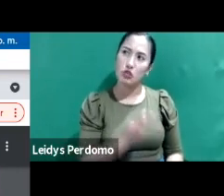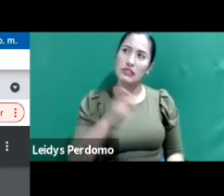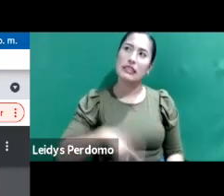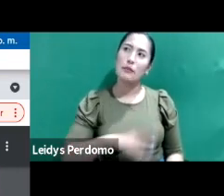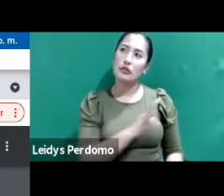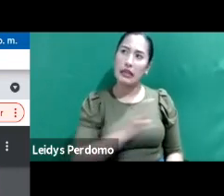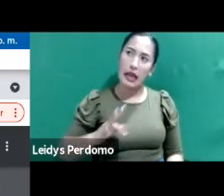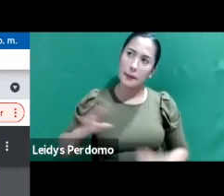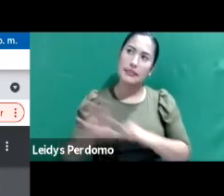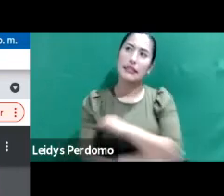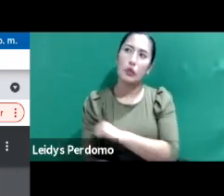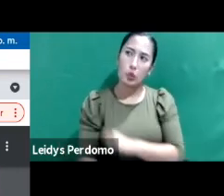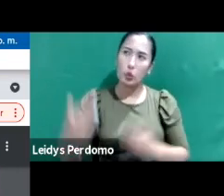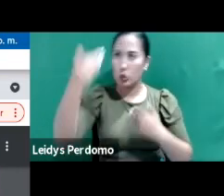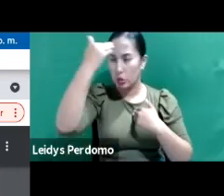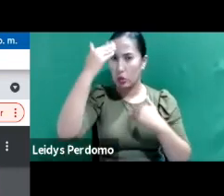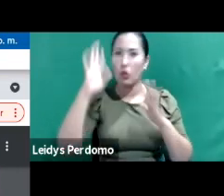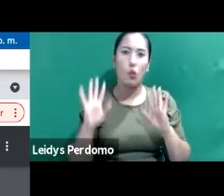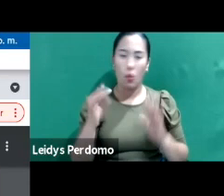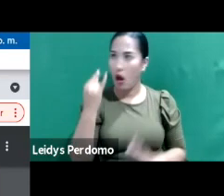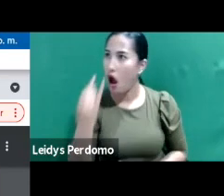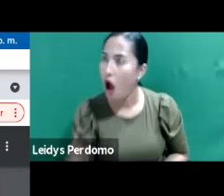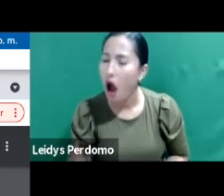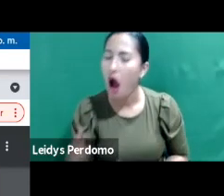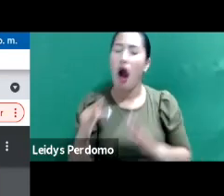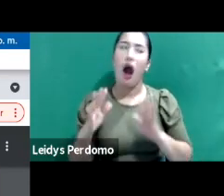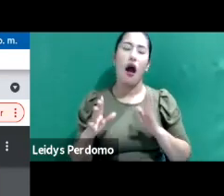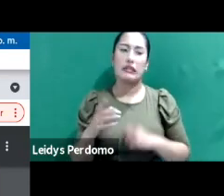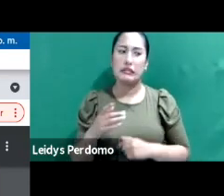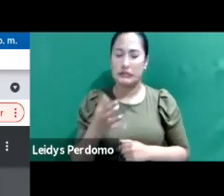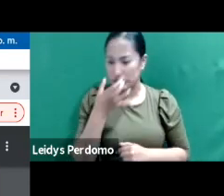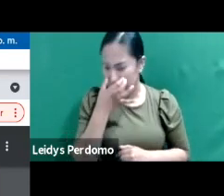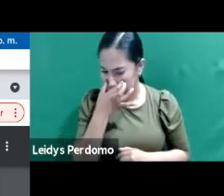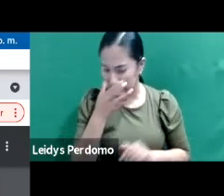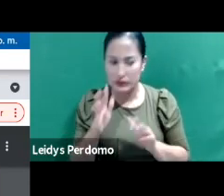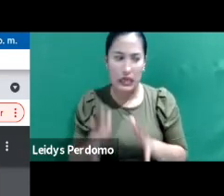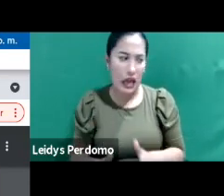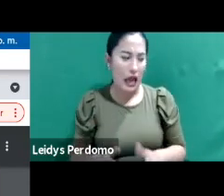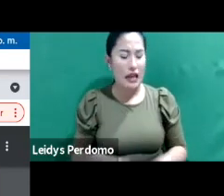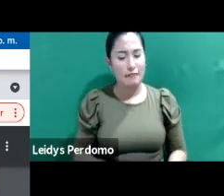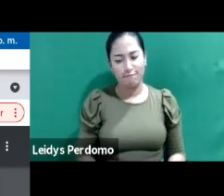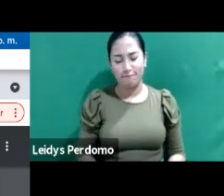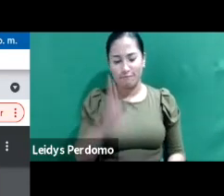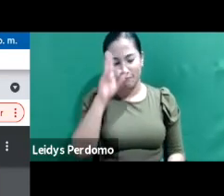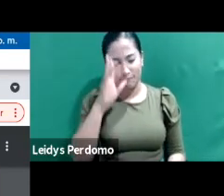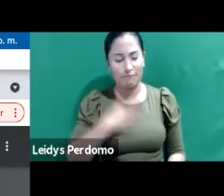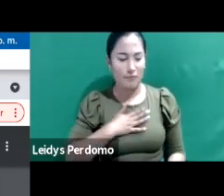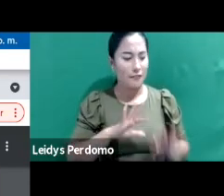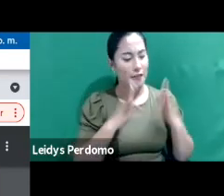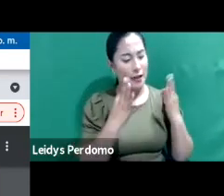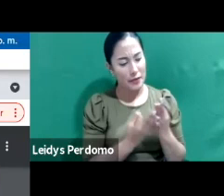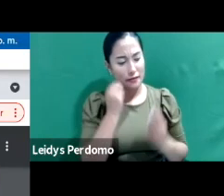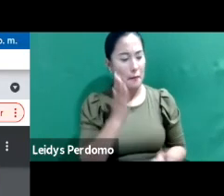algo más general para llamar su atención, que ellos caigan en cuenta, que deriven qué está pasando de pronto también en su hogar, y ahí sí poder hacer